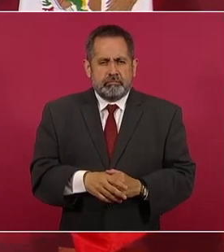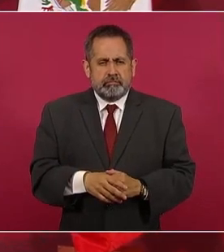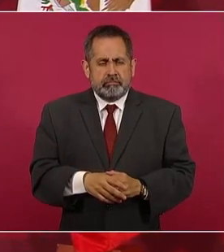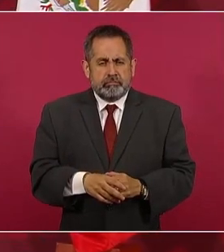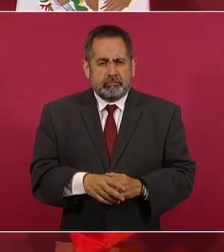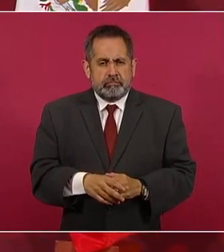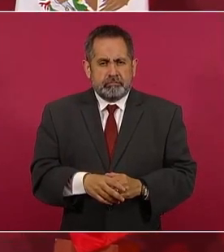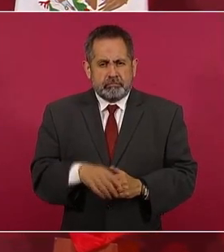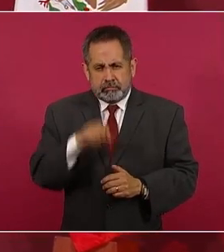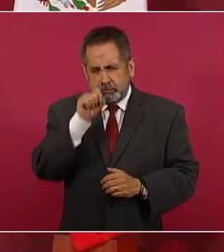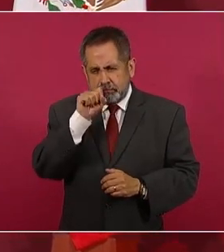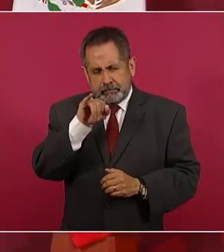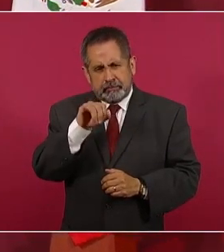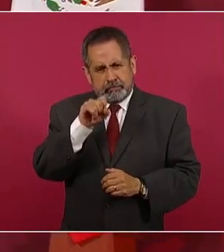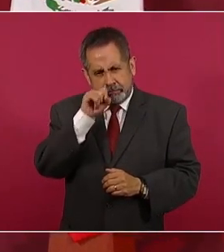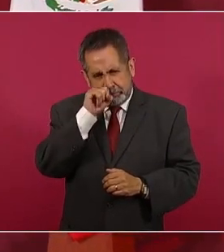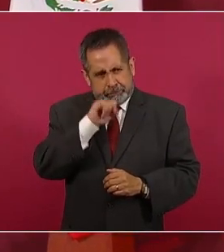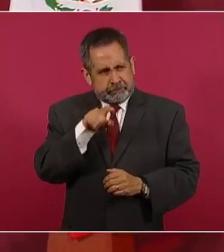Sí, pero